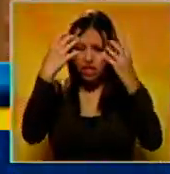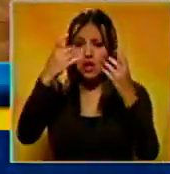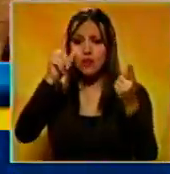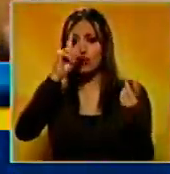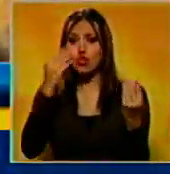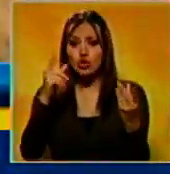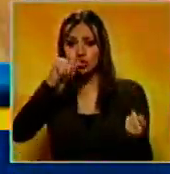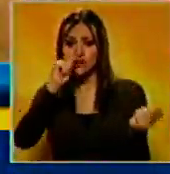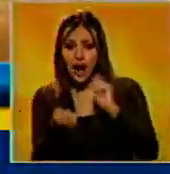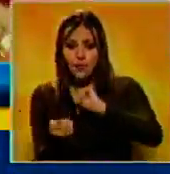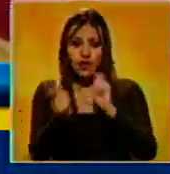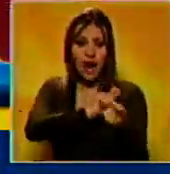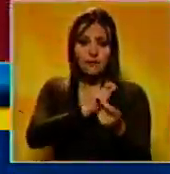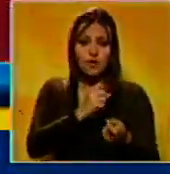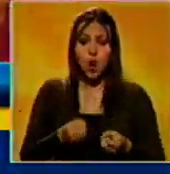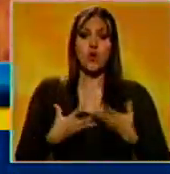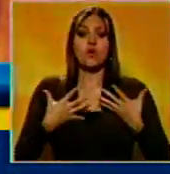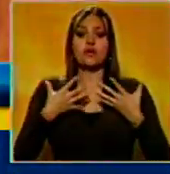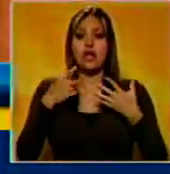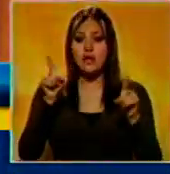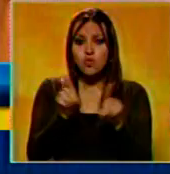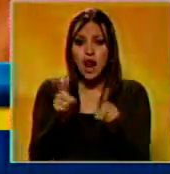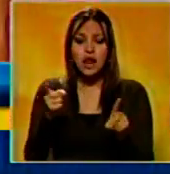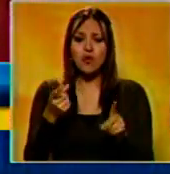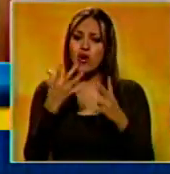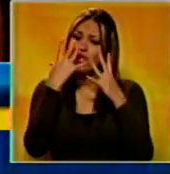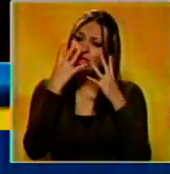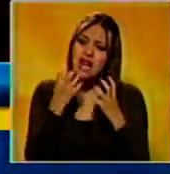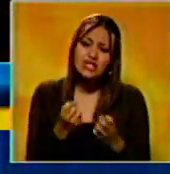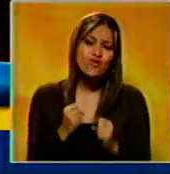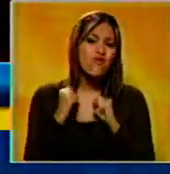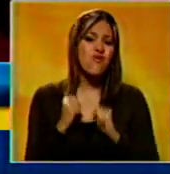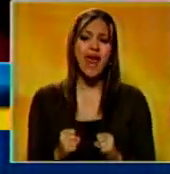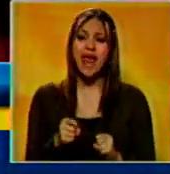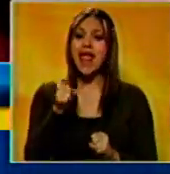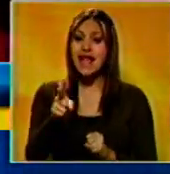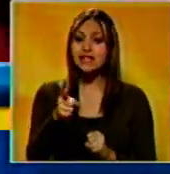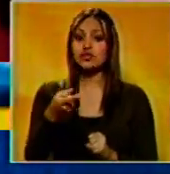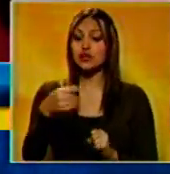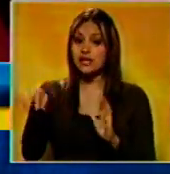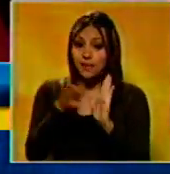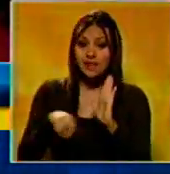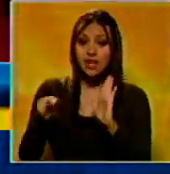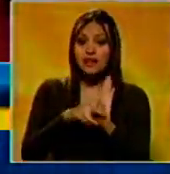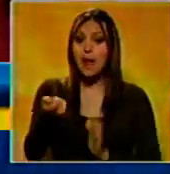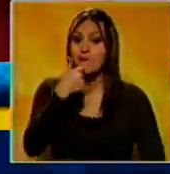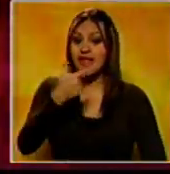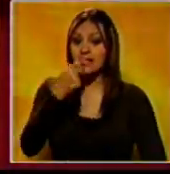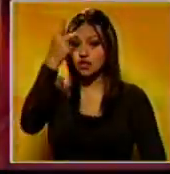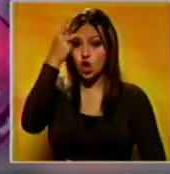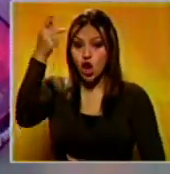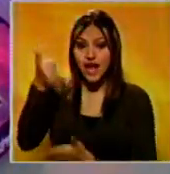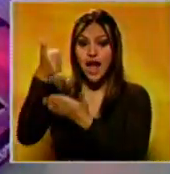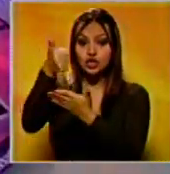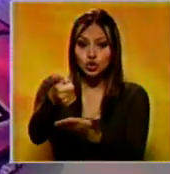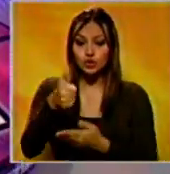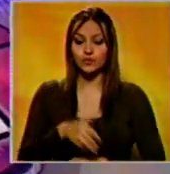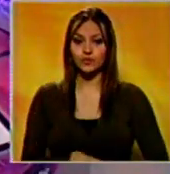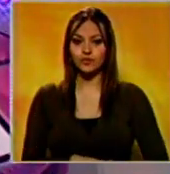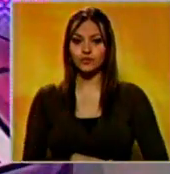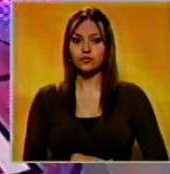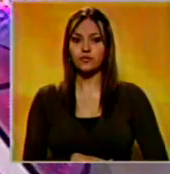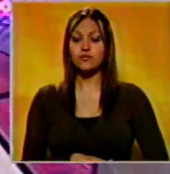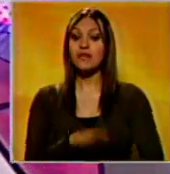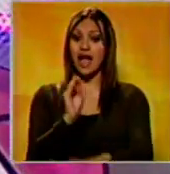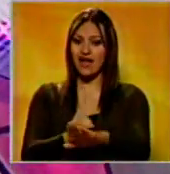cambios bruscos de estado de ánimo y episodios depresivos y es tratado comúnmente con medicamentos y psicoterapia. Se confirmó que el